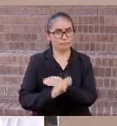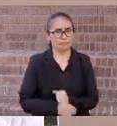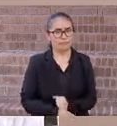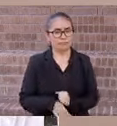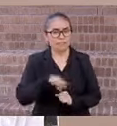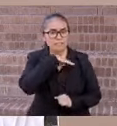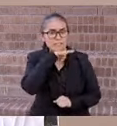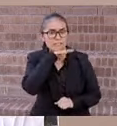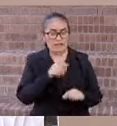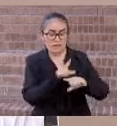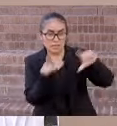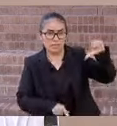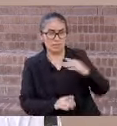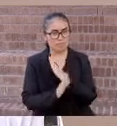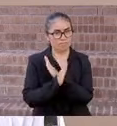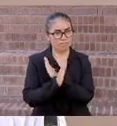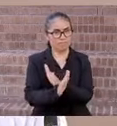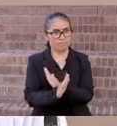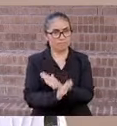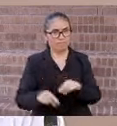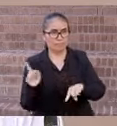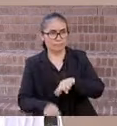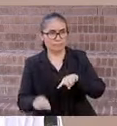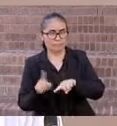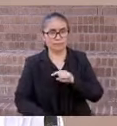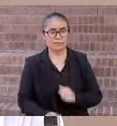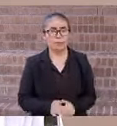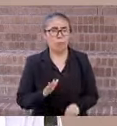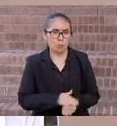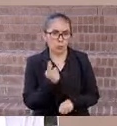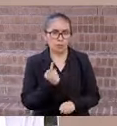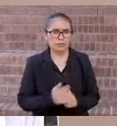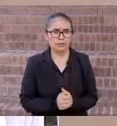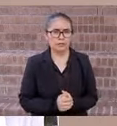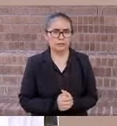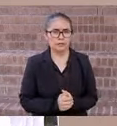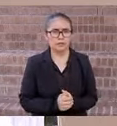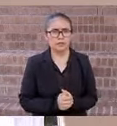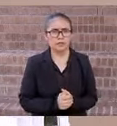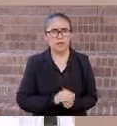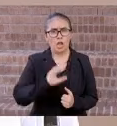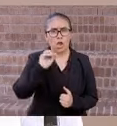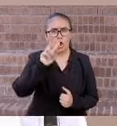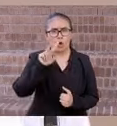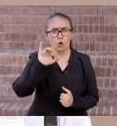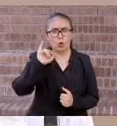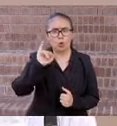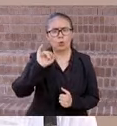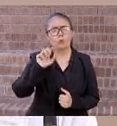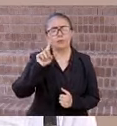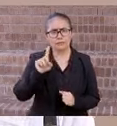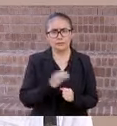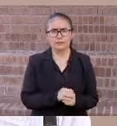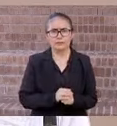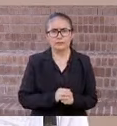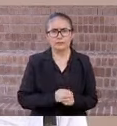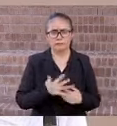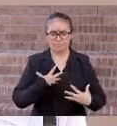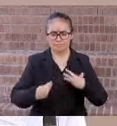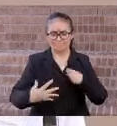de mexico porque el hobbit es una pandemia